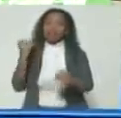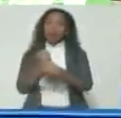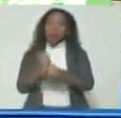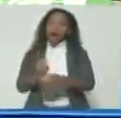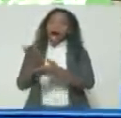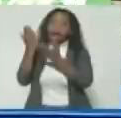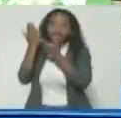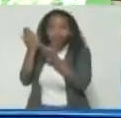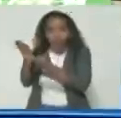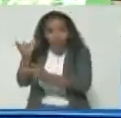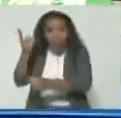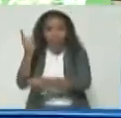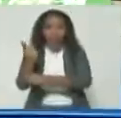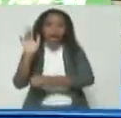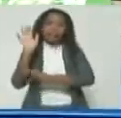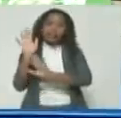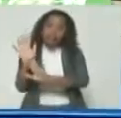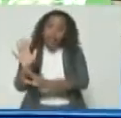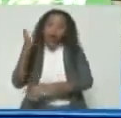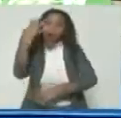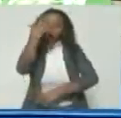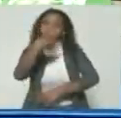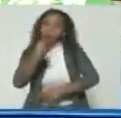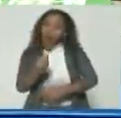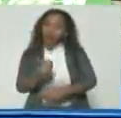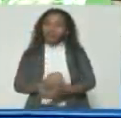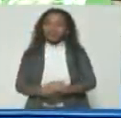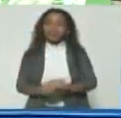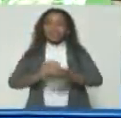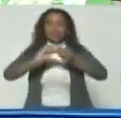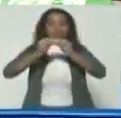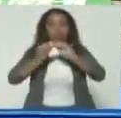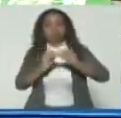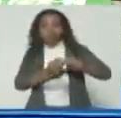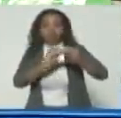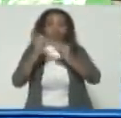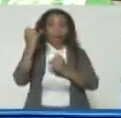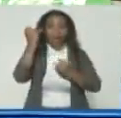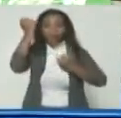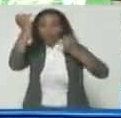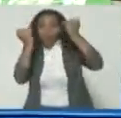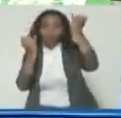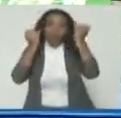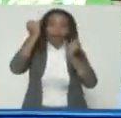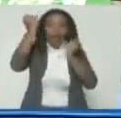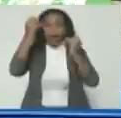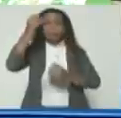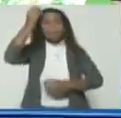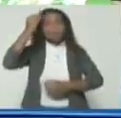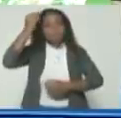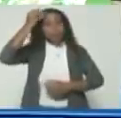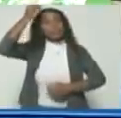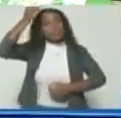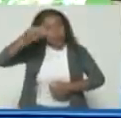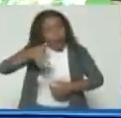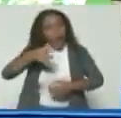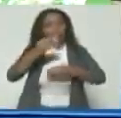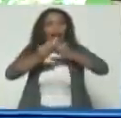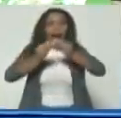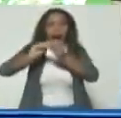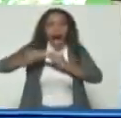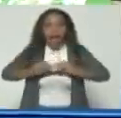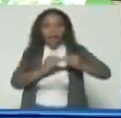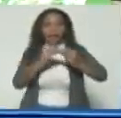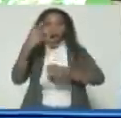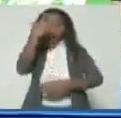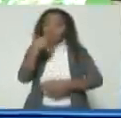ser. Esta juventud que crea, que cree y que hace. La